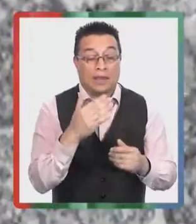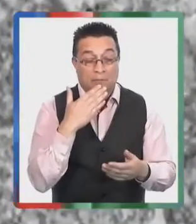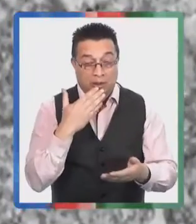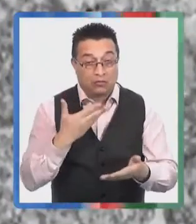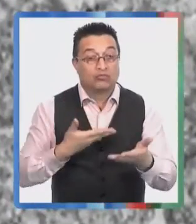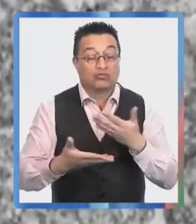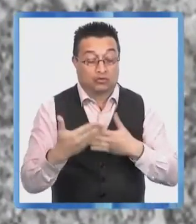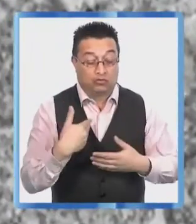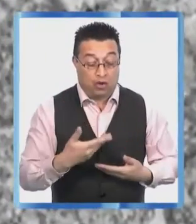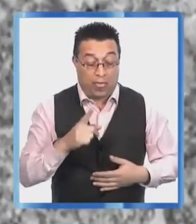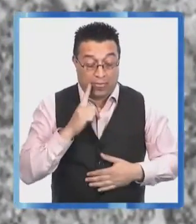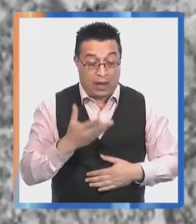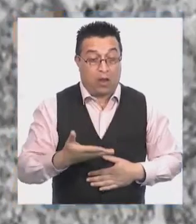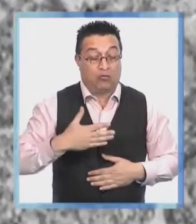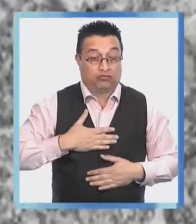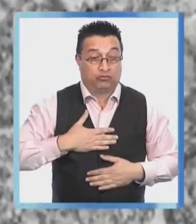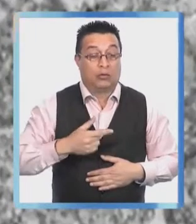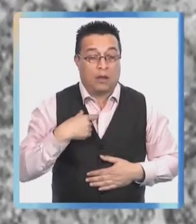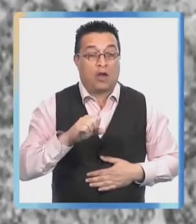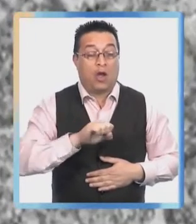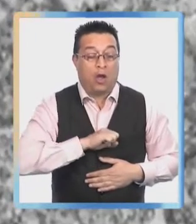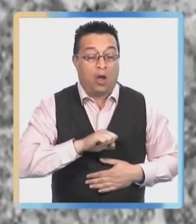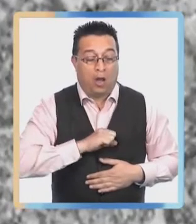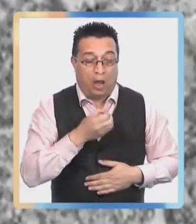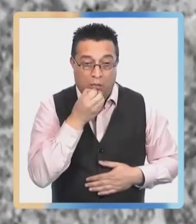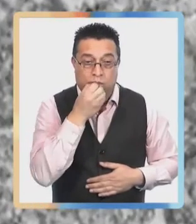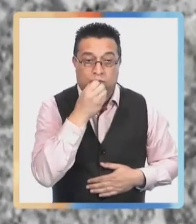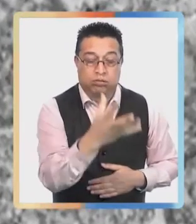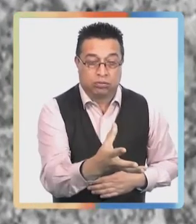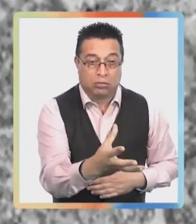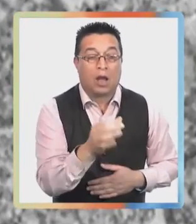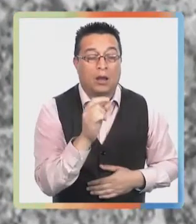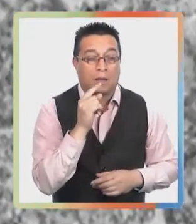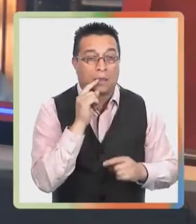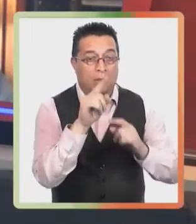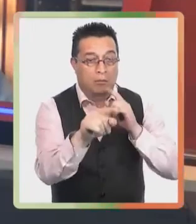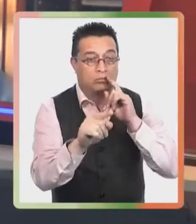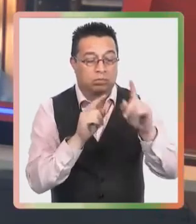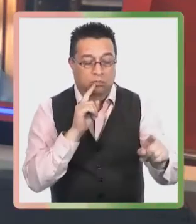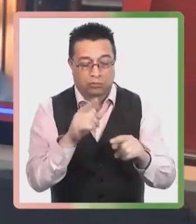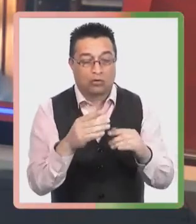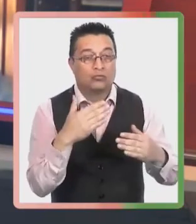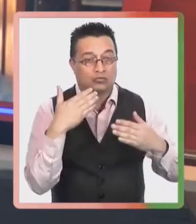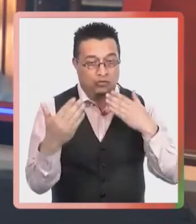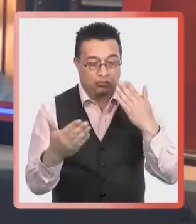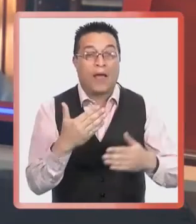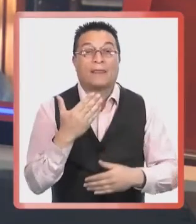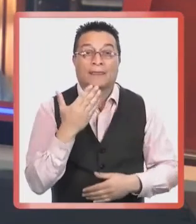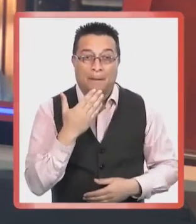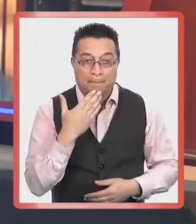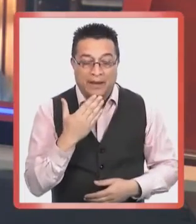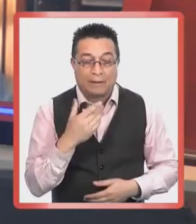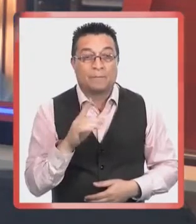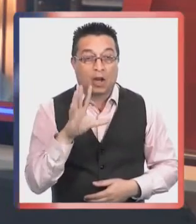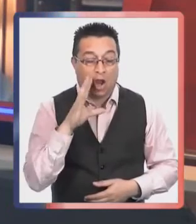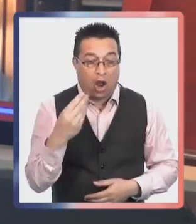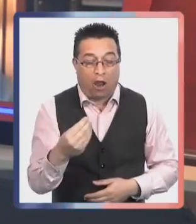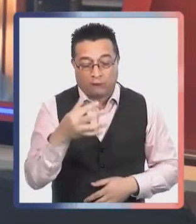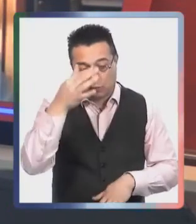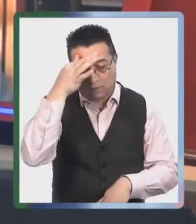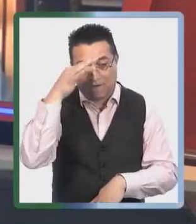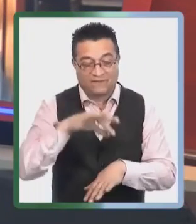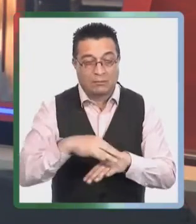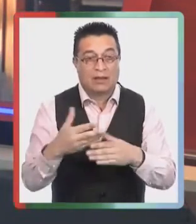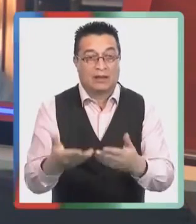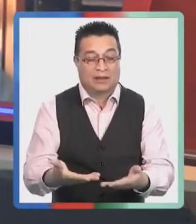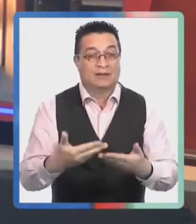transmite también si uno está infectado, a veces al toser, que se transmite por las secreciones y que obviamente produce